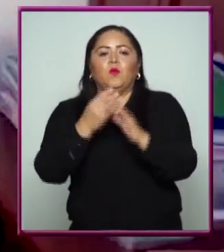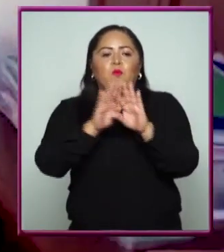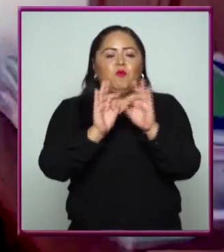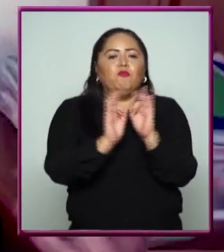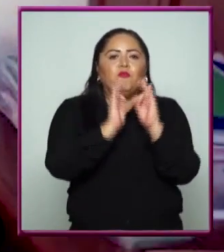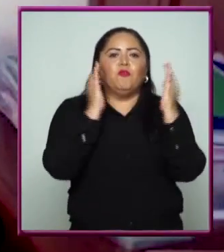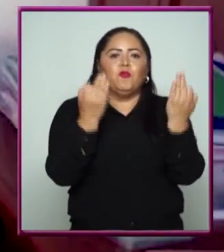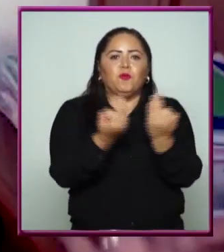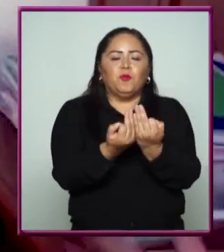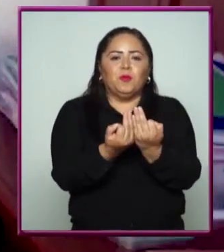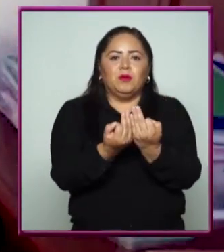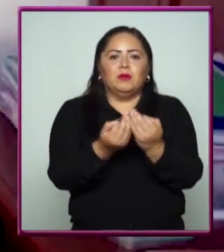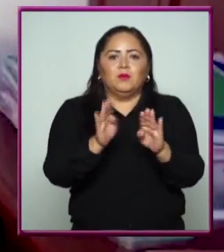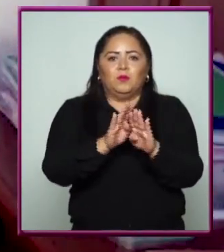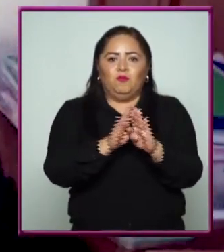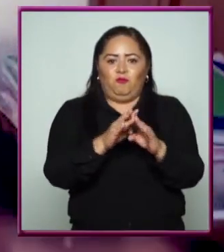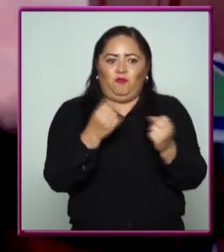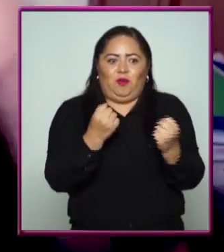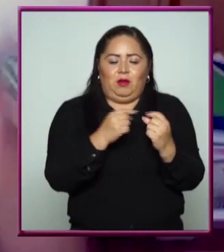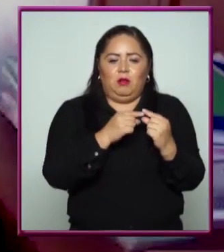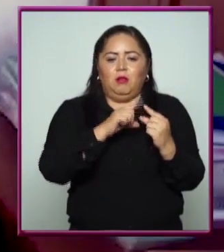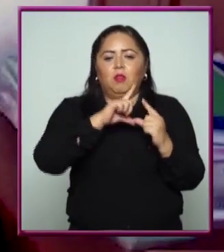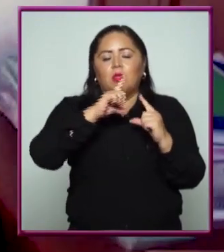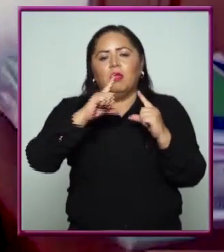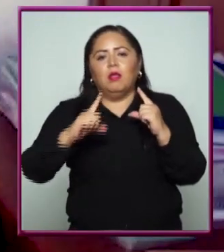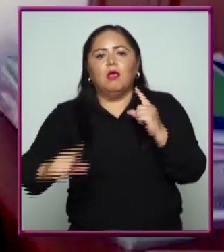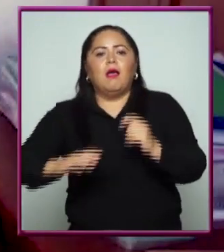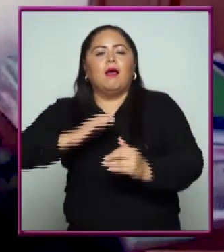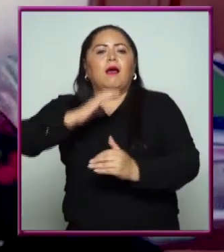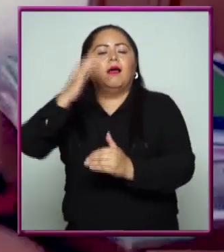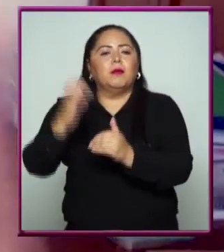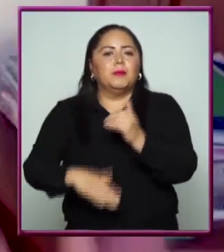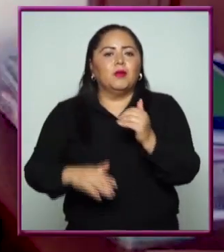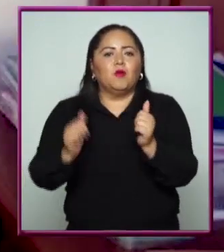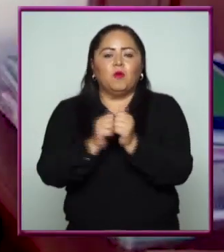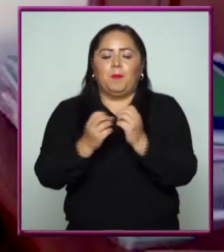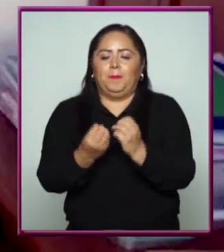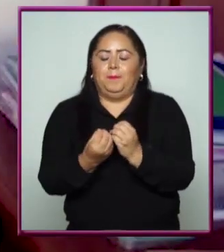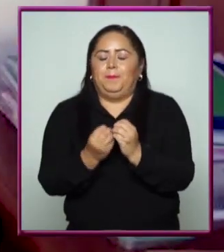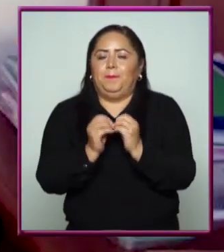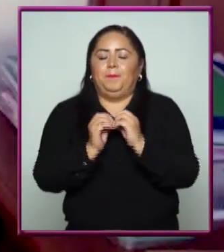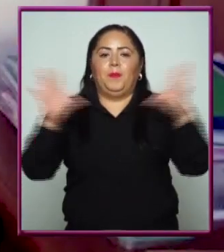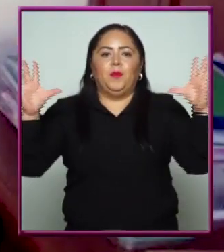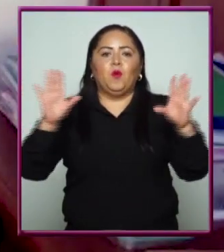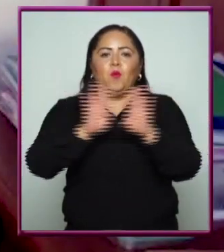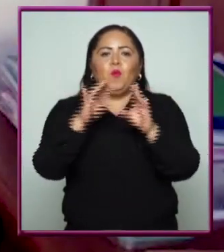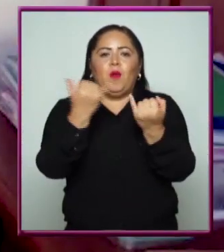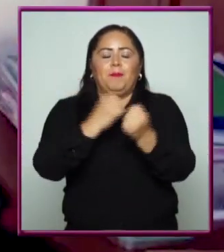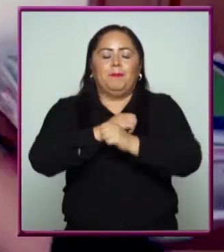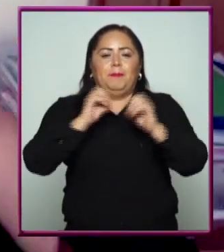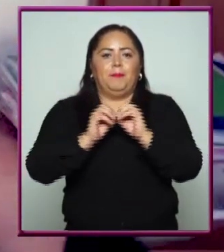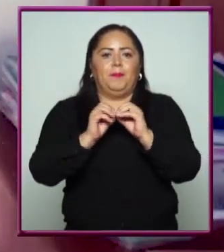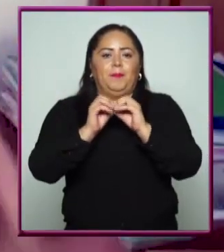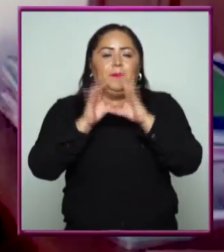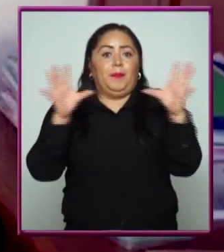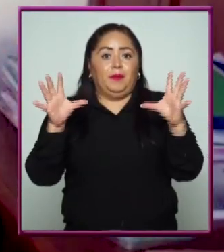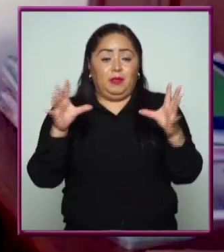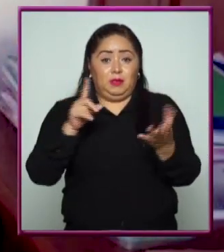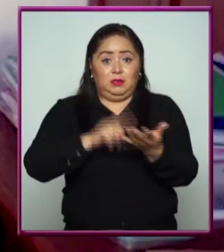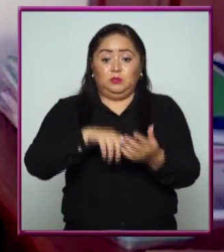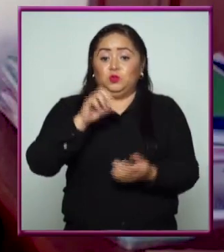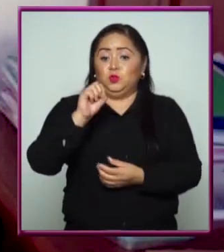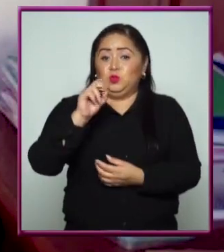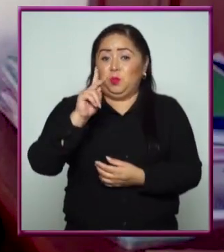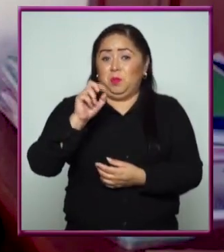forman en un evento violento y concluyen con la explosión de una supernova. Y la explosión de